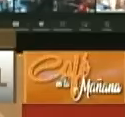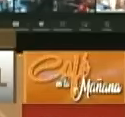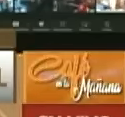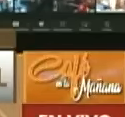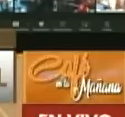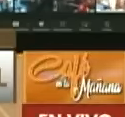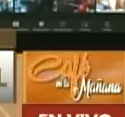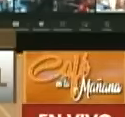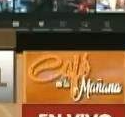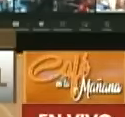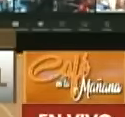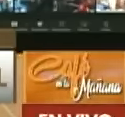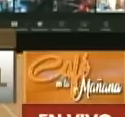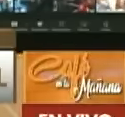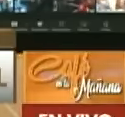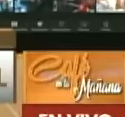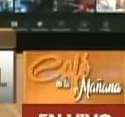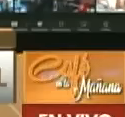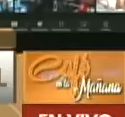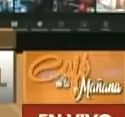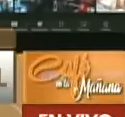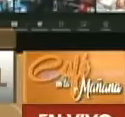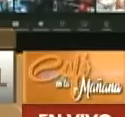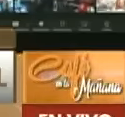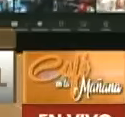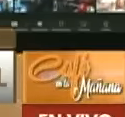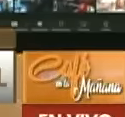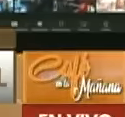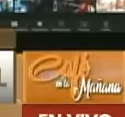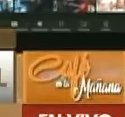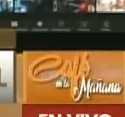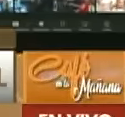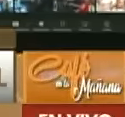Nadie compra, no hay acceso, pues.